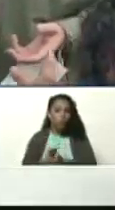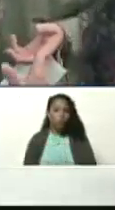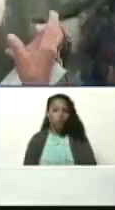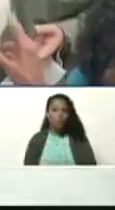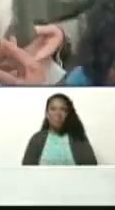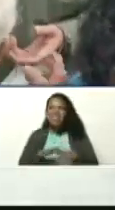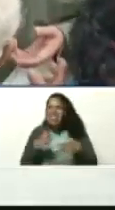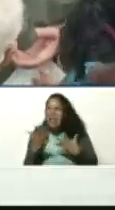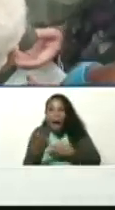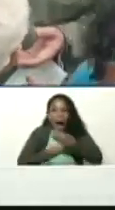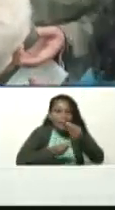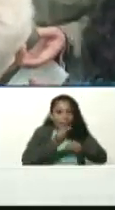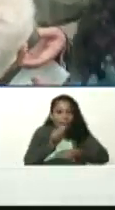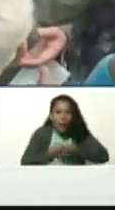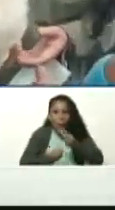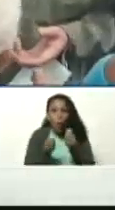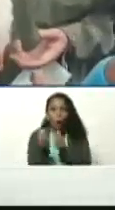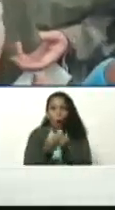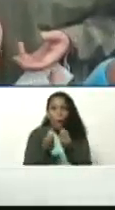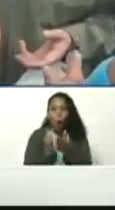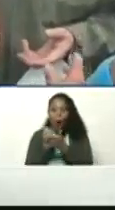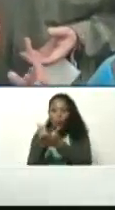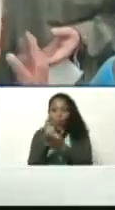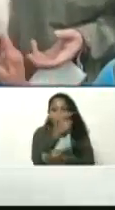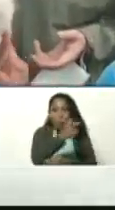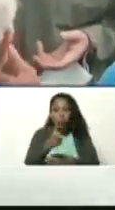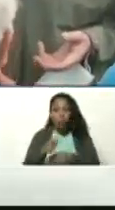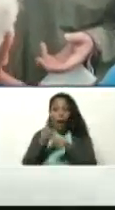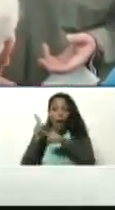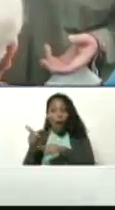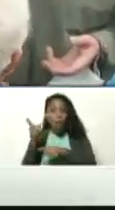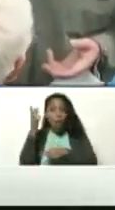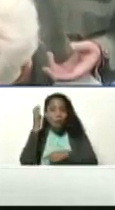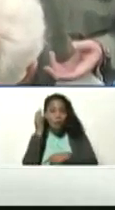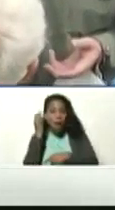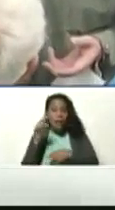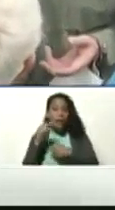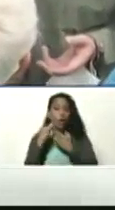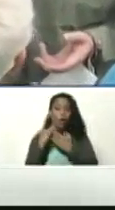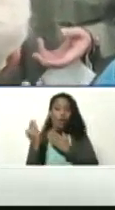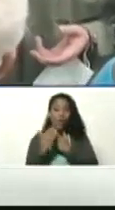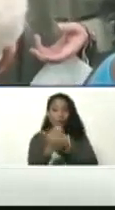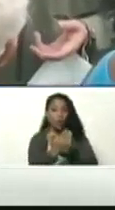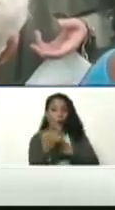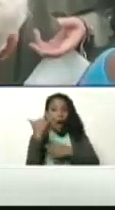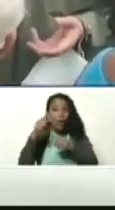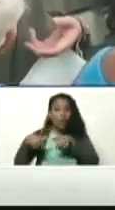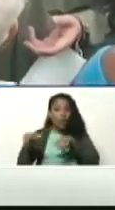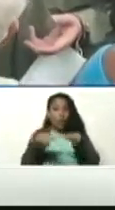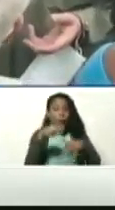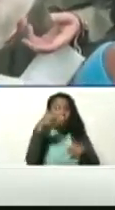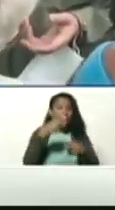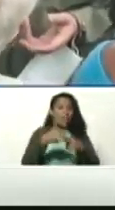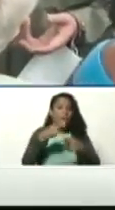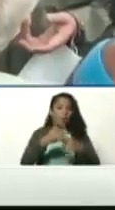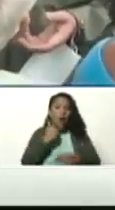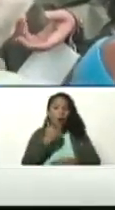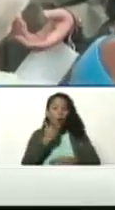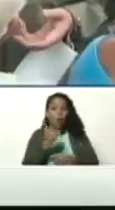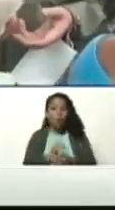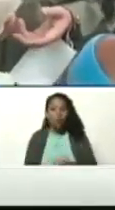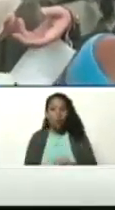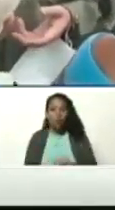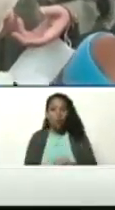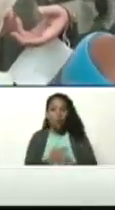qué hacer. En el caso de ella y en el caso de algunos de sus vecinos que están en zonas de riesgo.